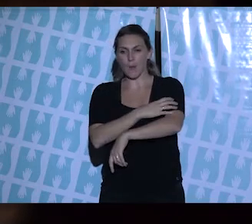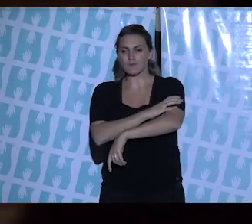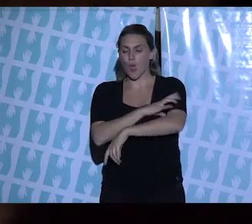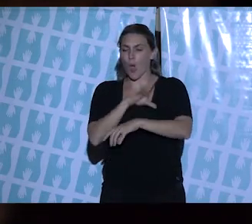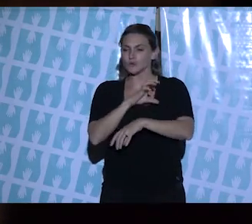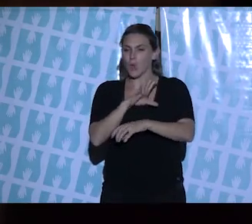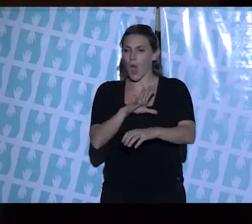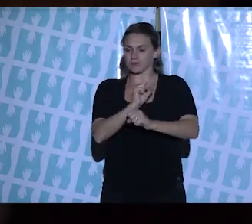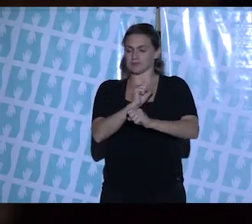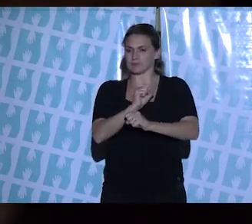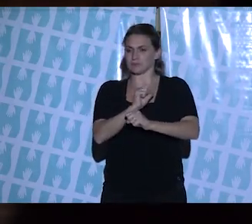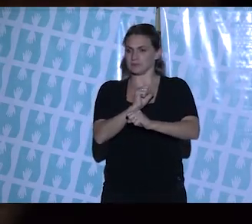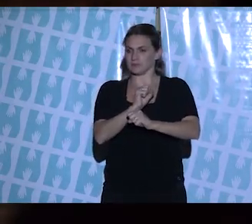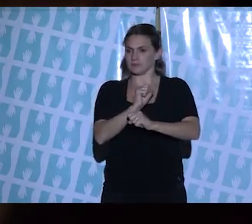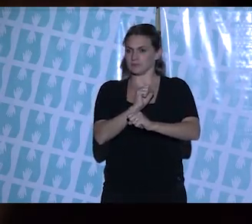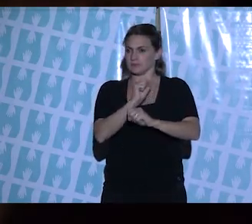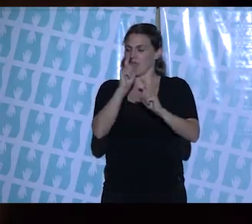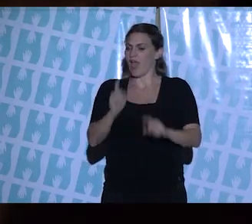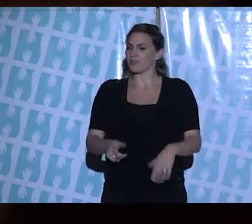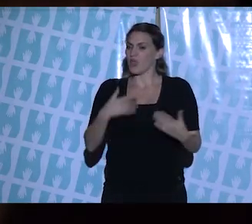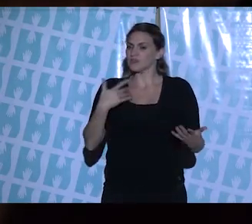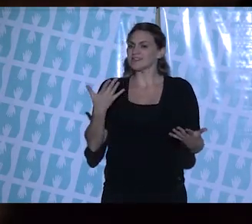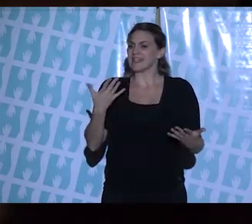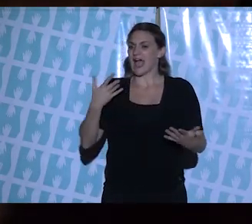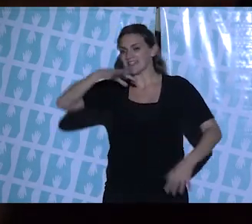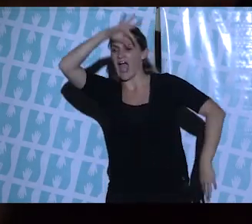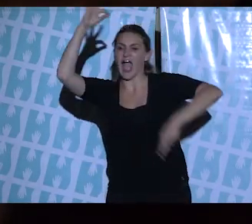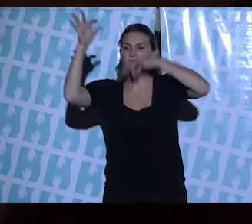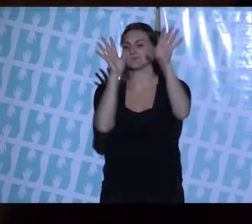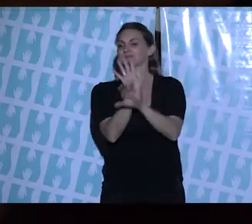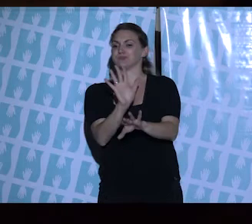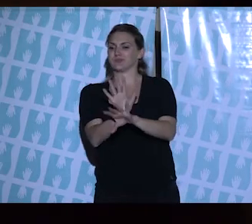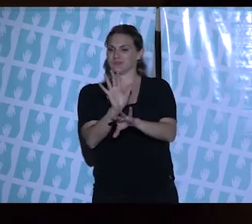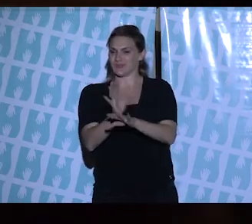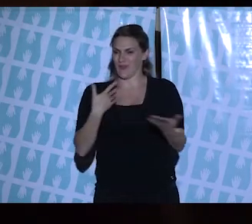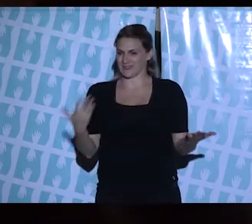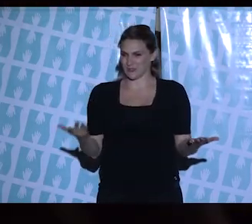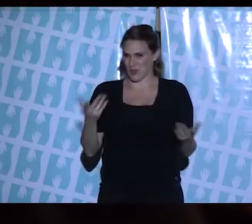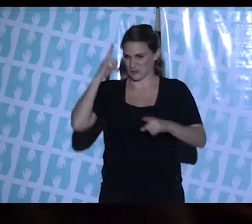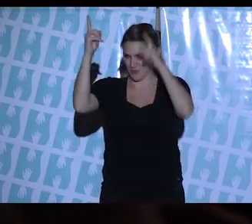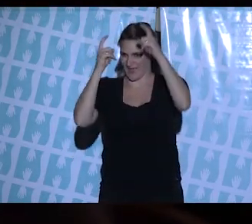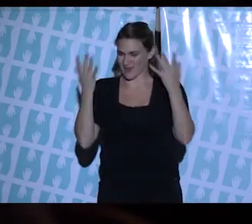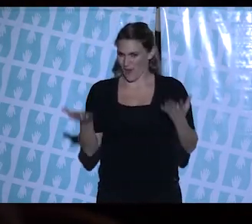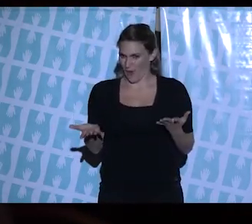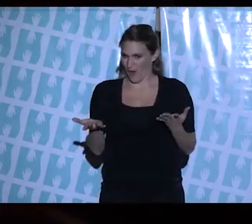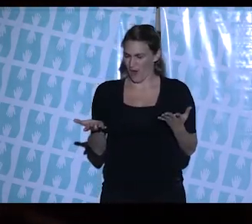ende actúan físicamente los sueños. Y la sorpresa es que